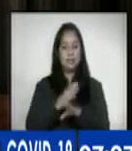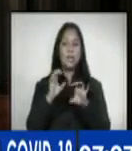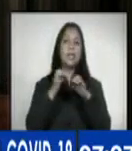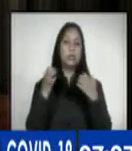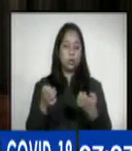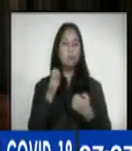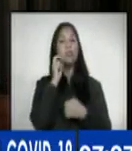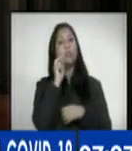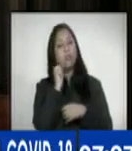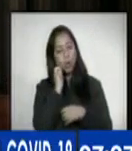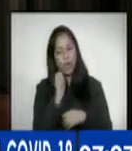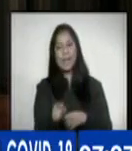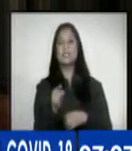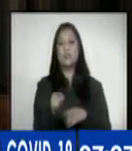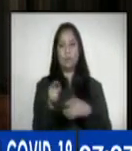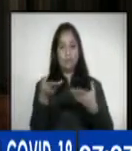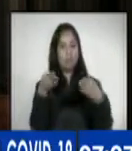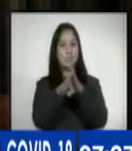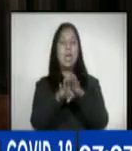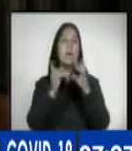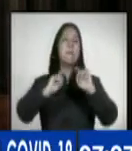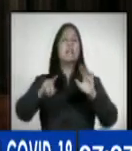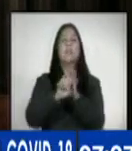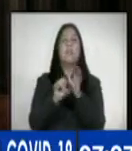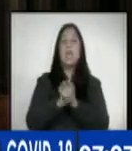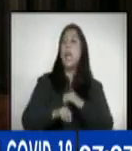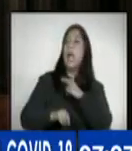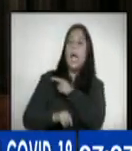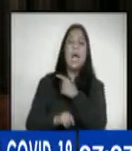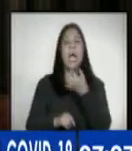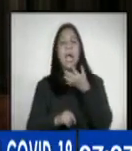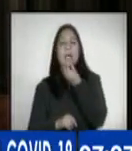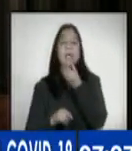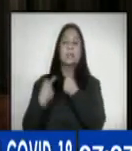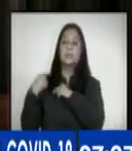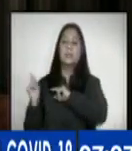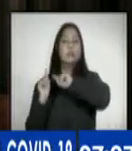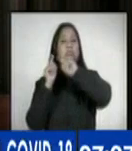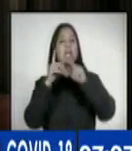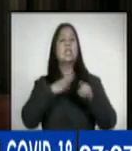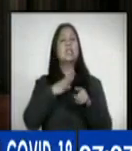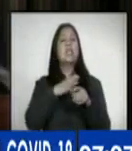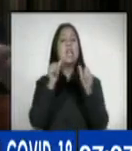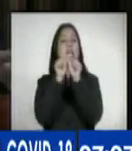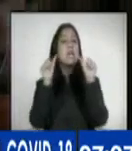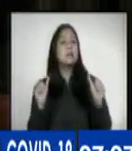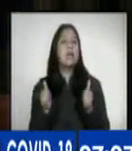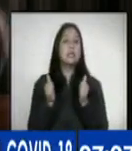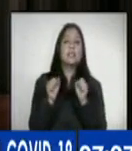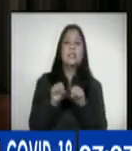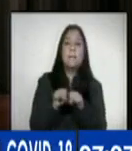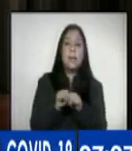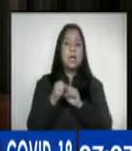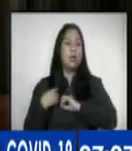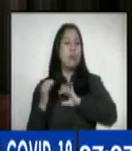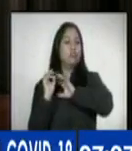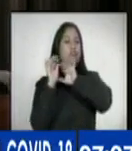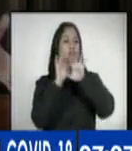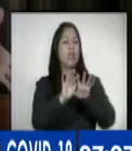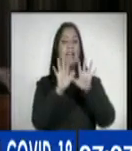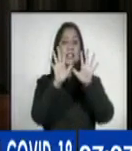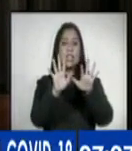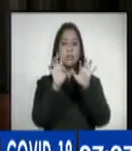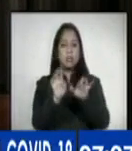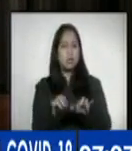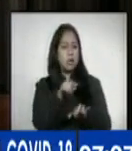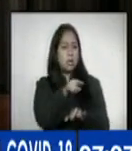se cerraron. Pero si doña Chonita, aquí en la Sexta Avenida, tiene una zapatería a la cual le llegan 10 clientes al día,